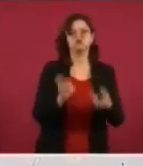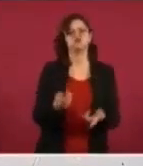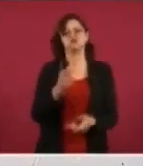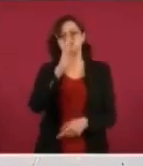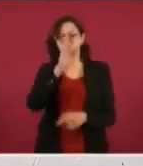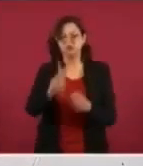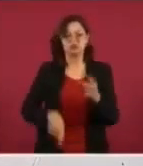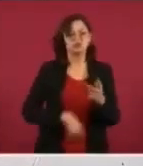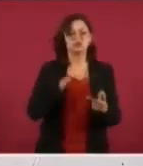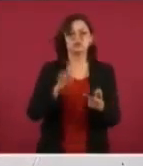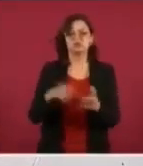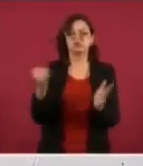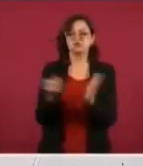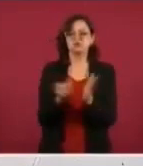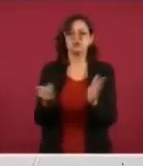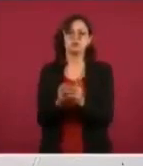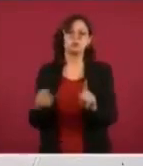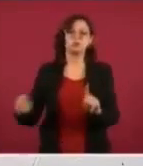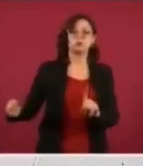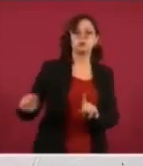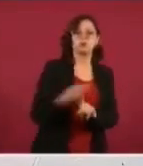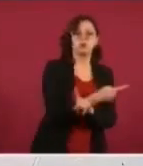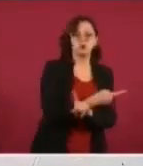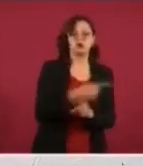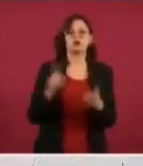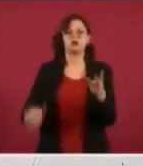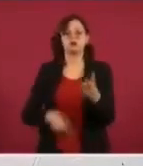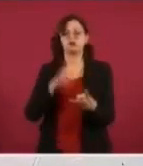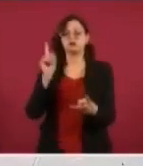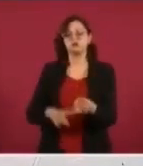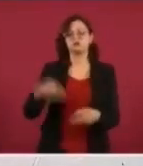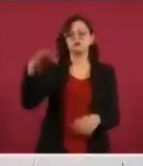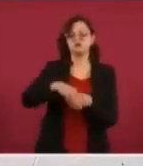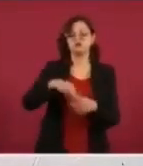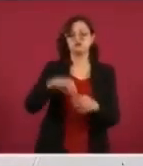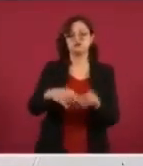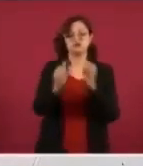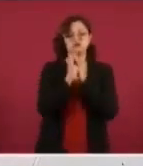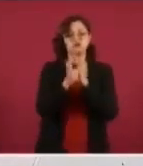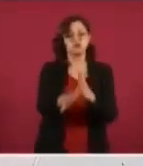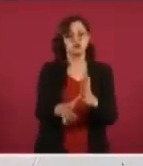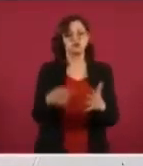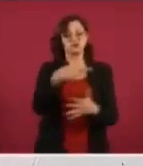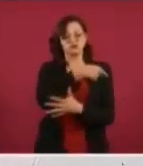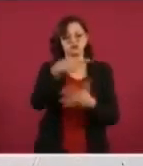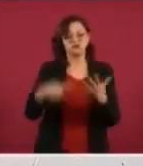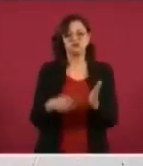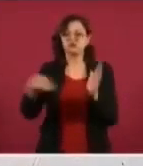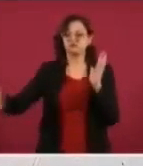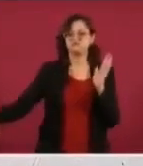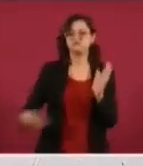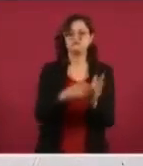fiscal y el fraude electoral como delitos graves,